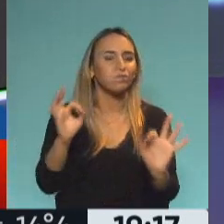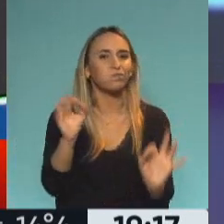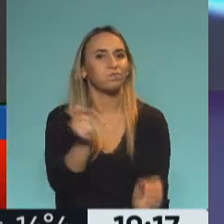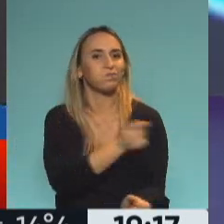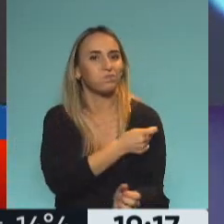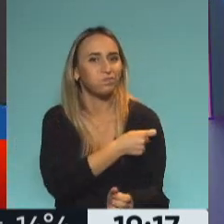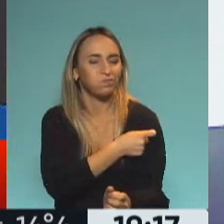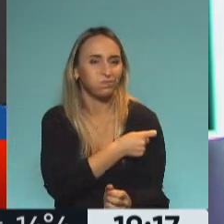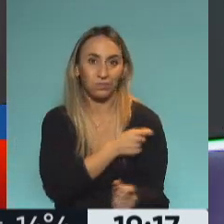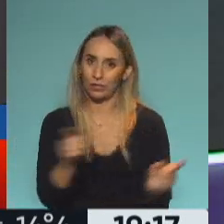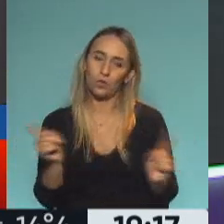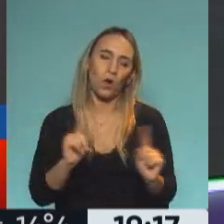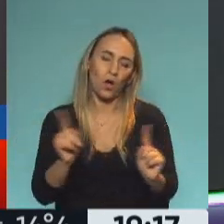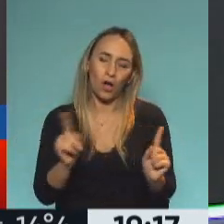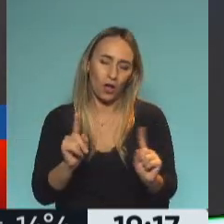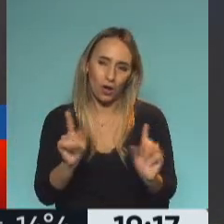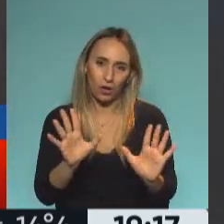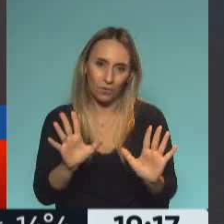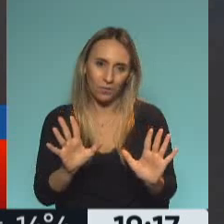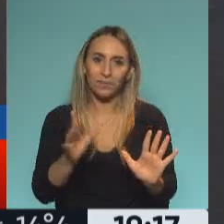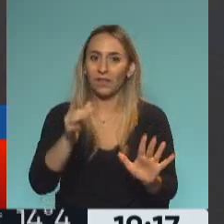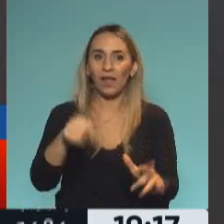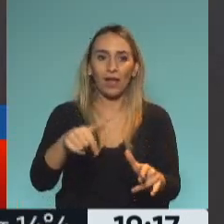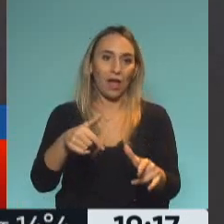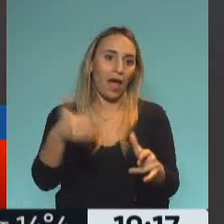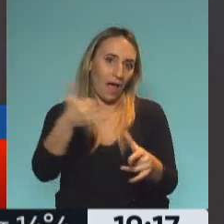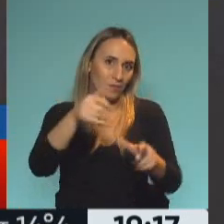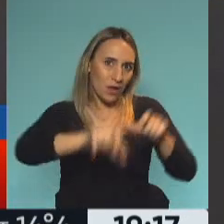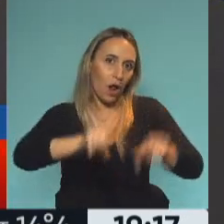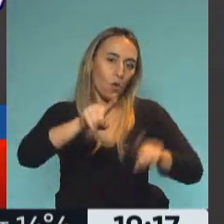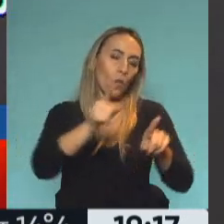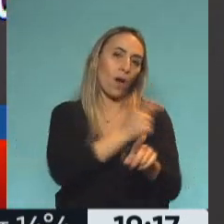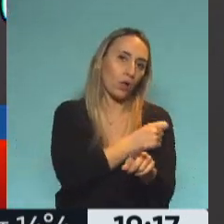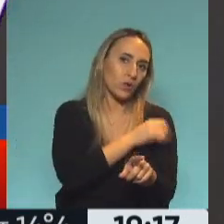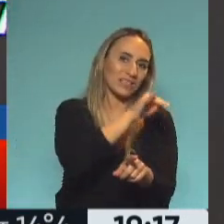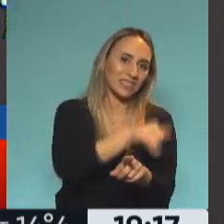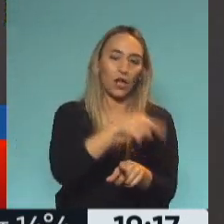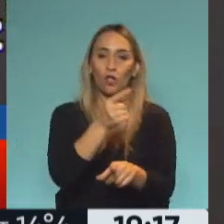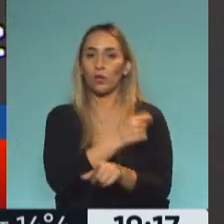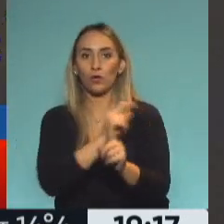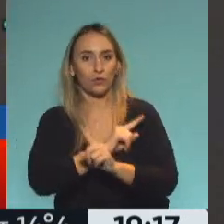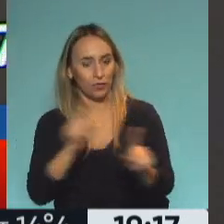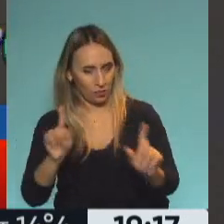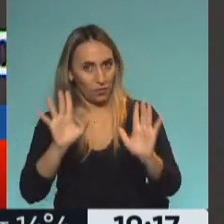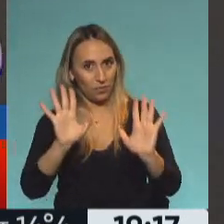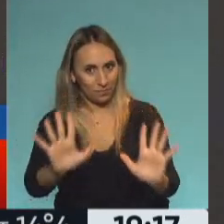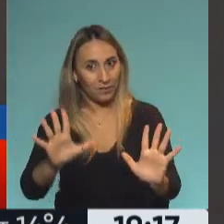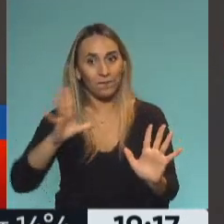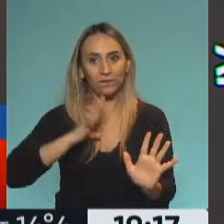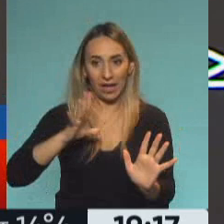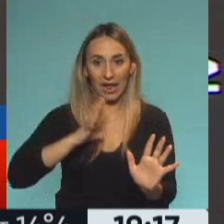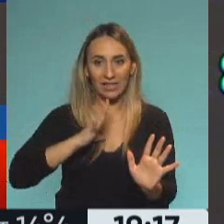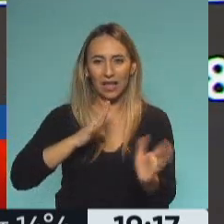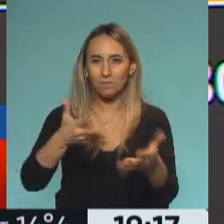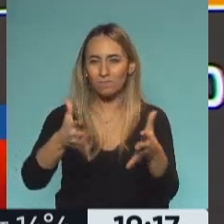Viene esa Acá aclaración, doctor. está hecho en base a población de vacunados y no vacunados. Muy bien. ¿Sí? O sea, no es que todo el mundo está vacunado. Tengan en cuenta que tenemos